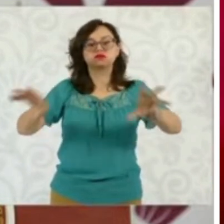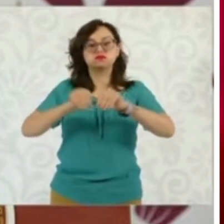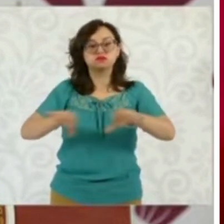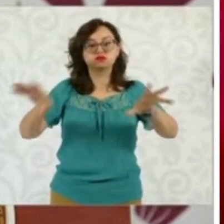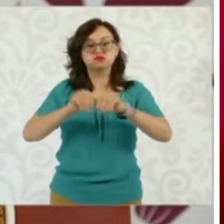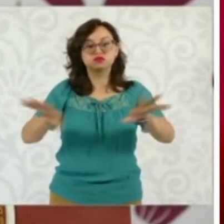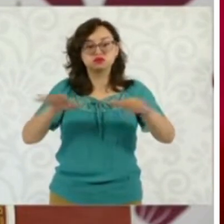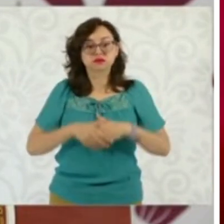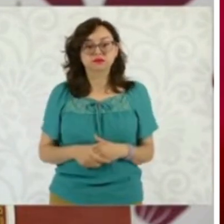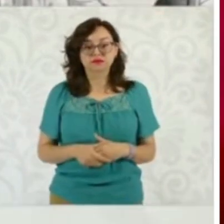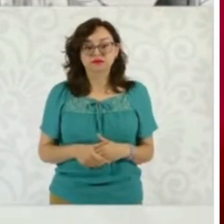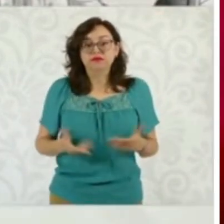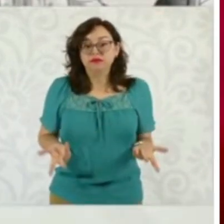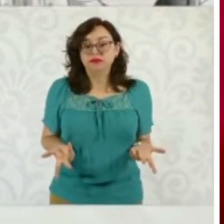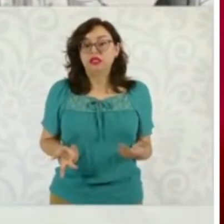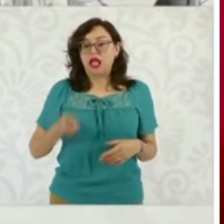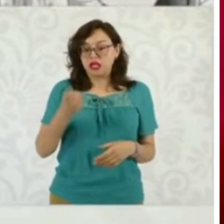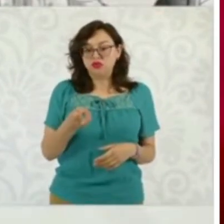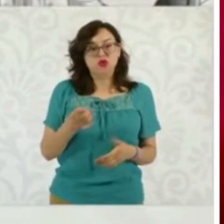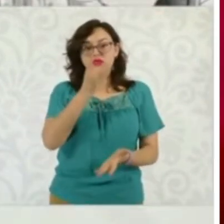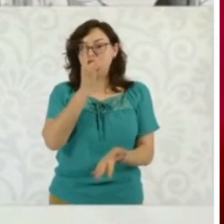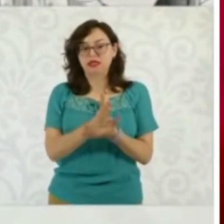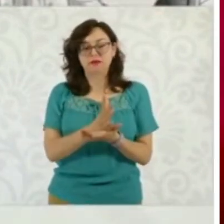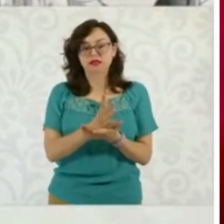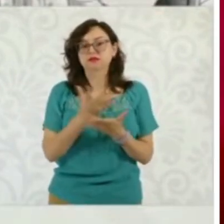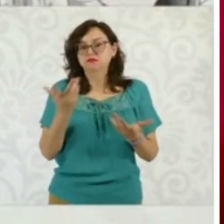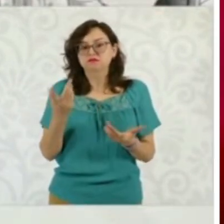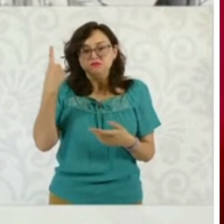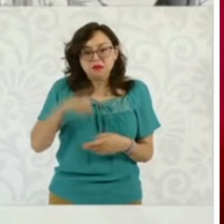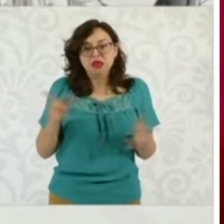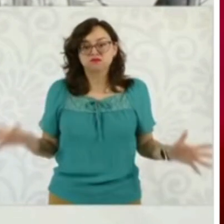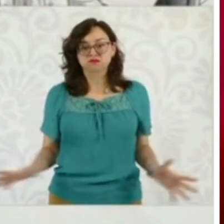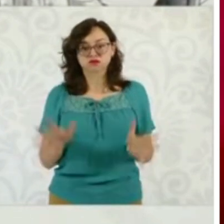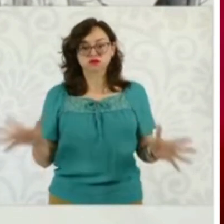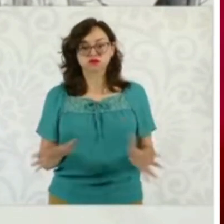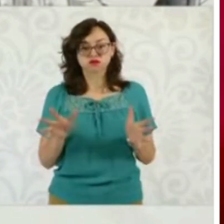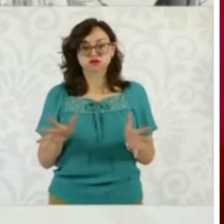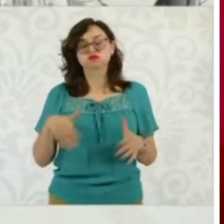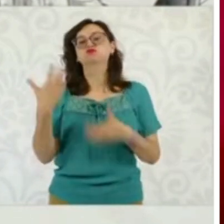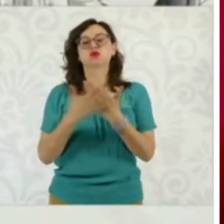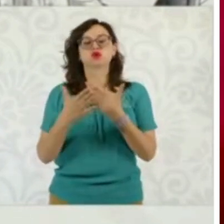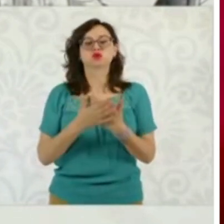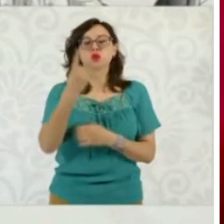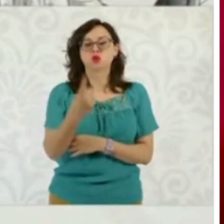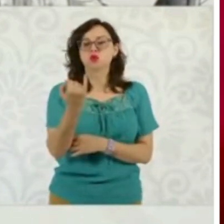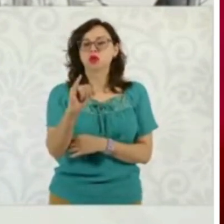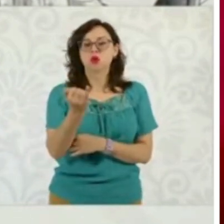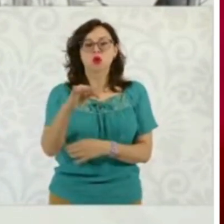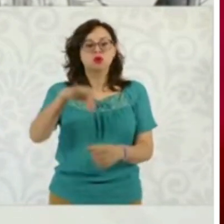saliendo por parte del gobierno para contribuir con el INE en la promoción de la votación del 1 de junio.